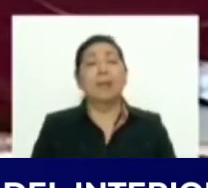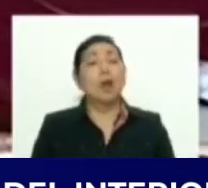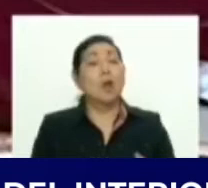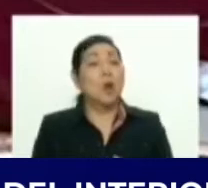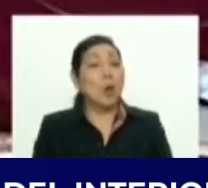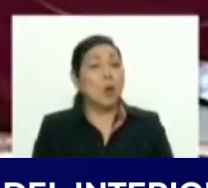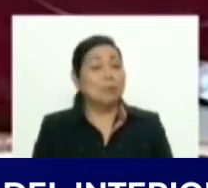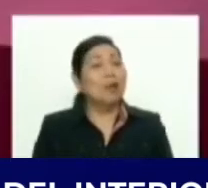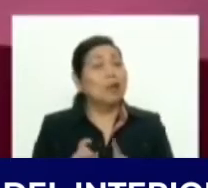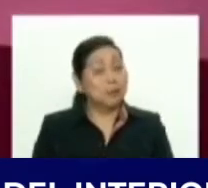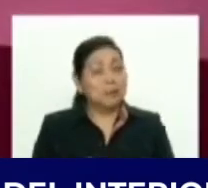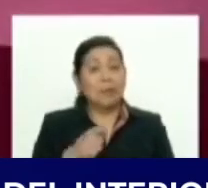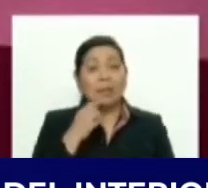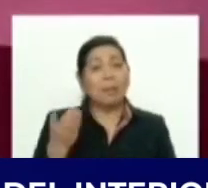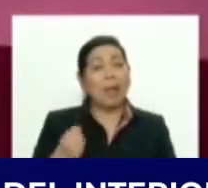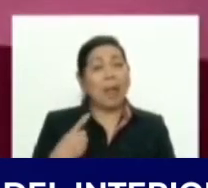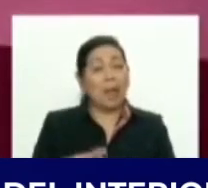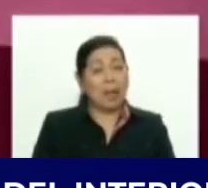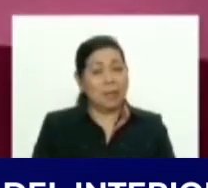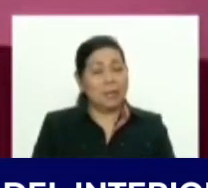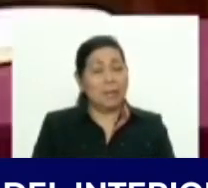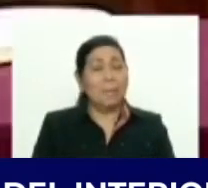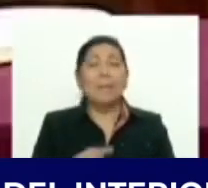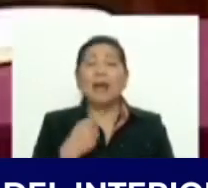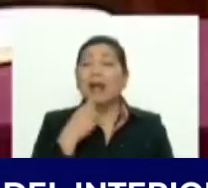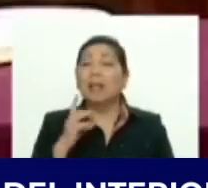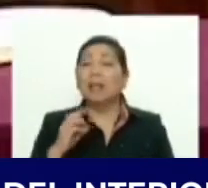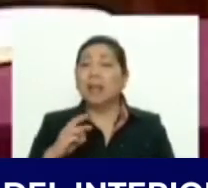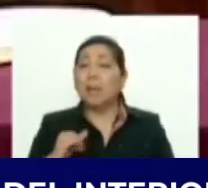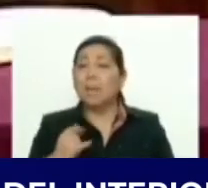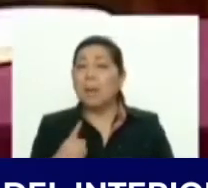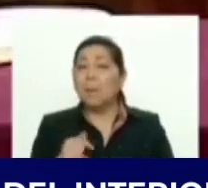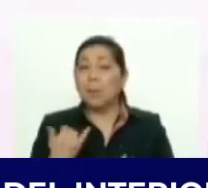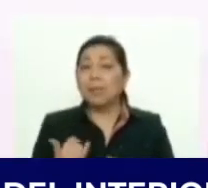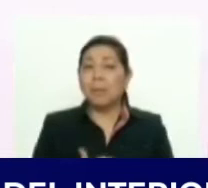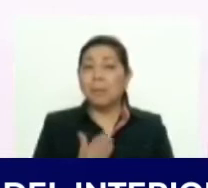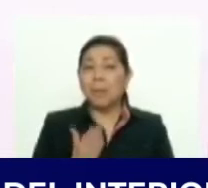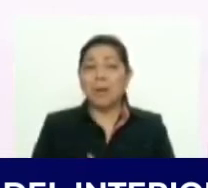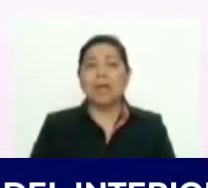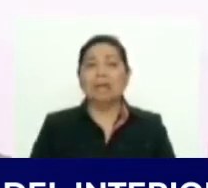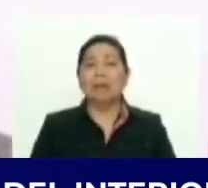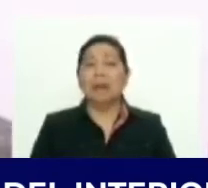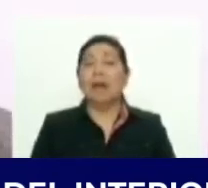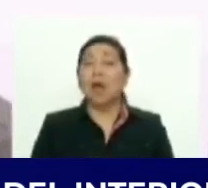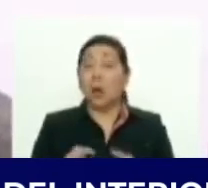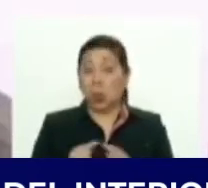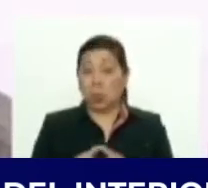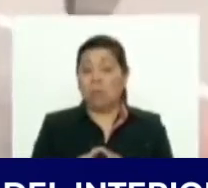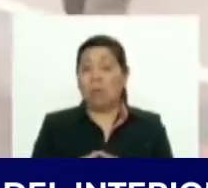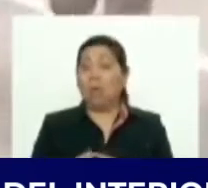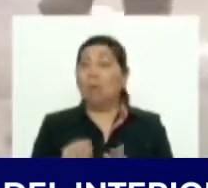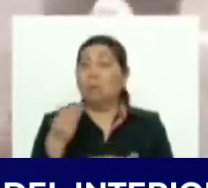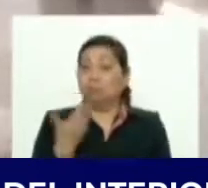de Dijimín, Widman Ríos, retirado por este caso. Ante esta situación, la bancada de Avanza País evalúa plantear